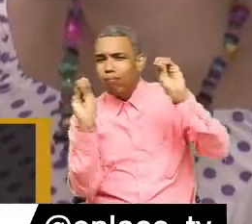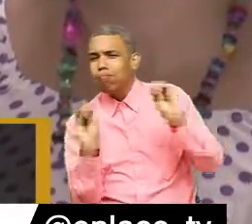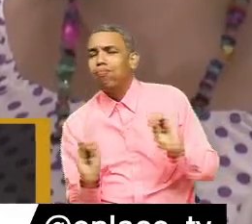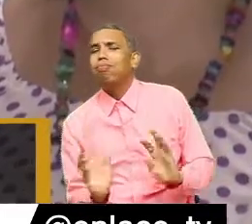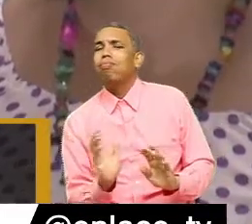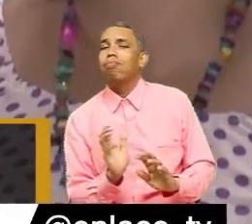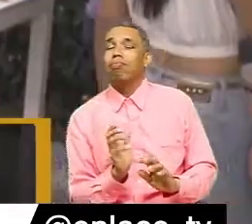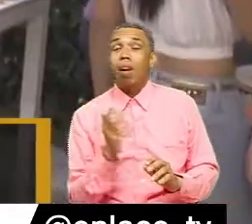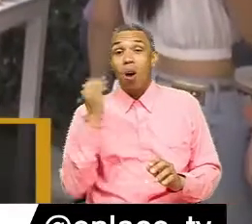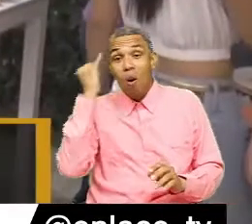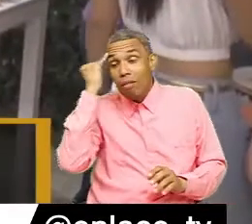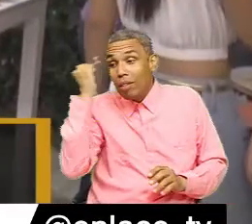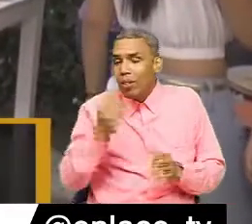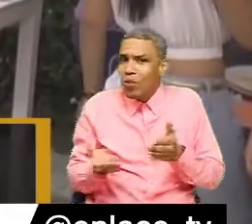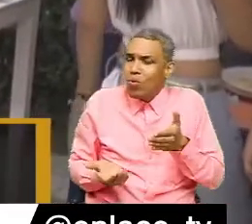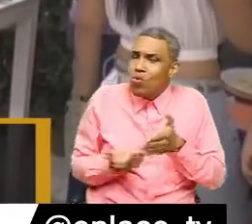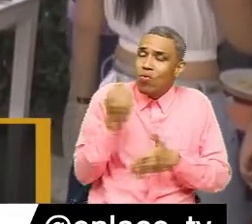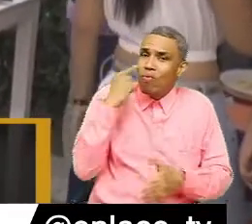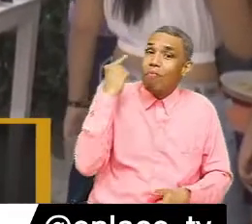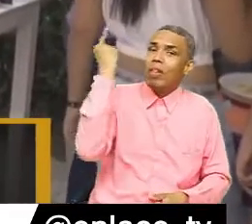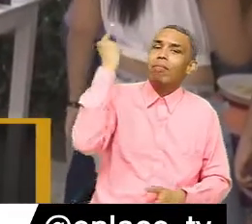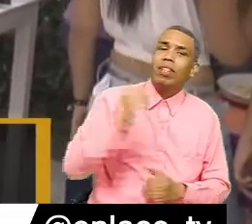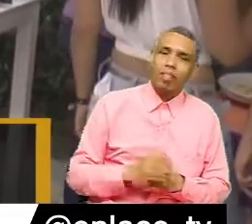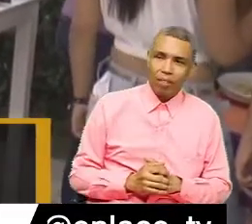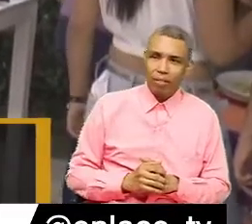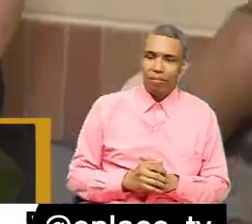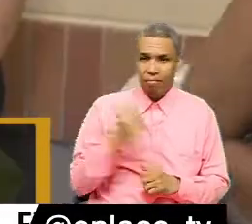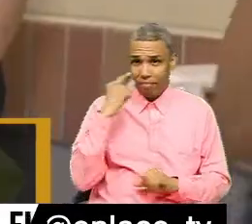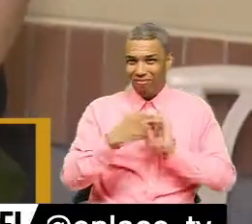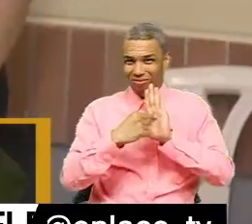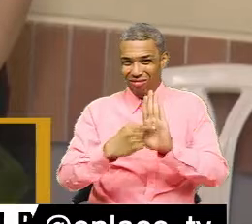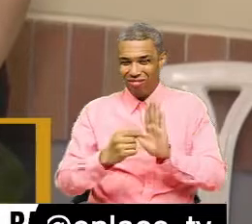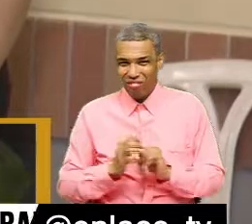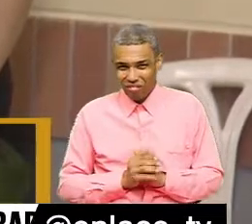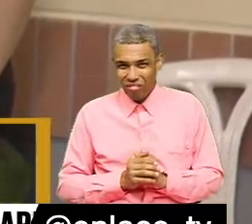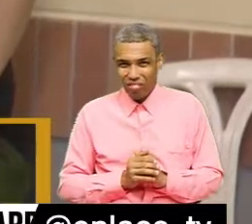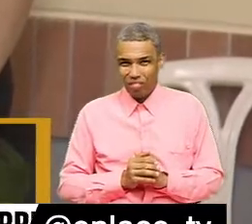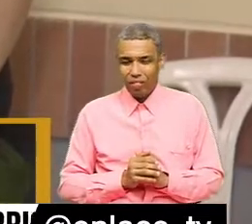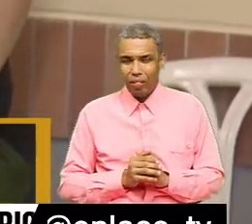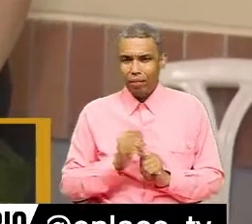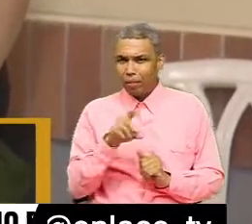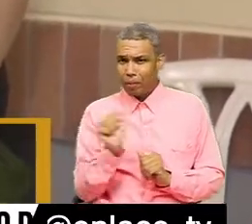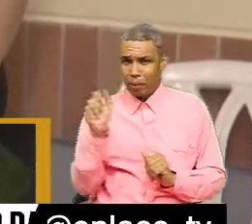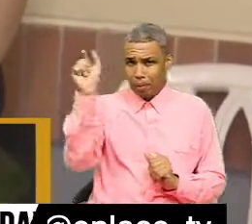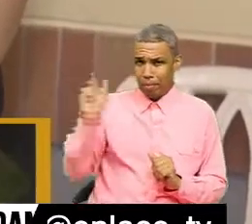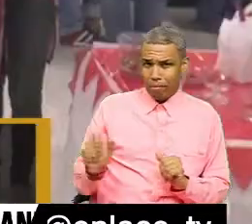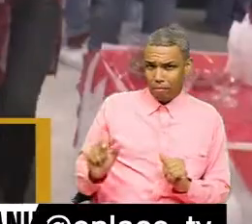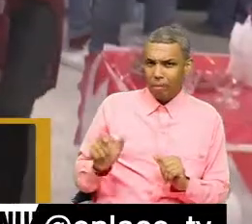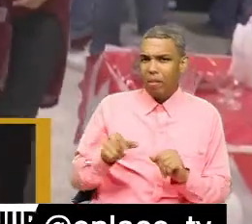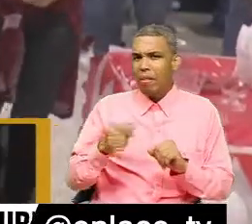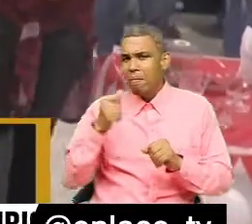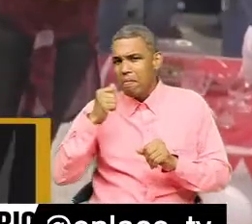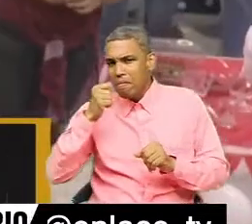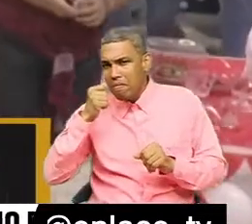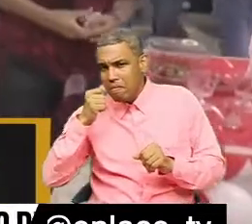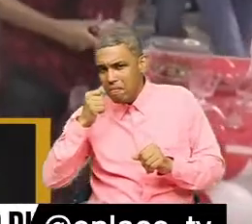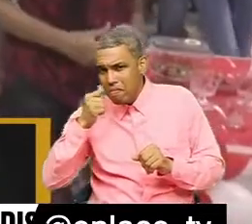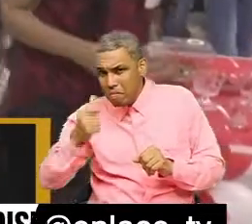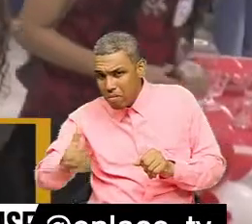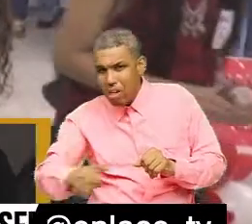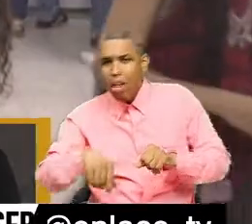totalmente innovadores. Ángel Morales Merlano, jefe de comunicaciones de la UDI, entregó el reporte de otras actividades que se van a realizar en el marco de